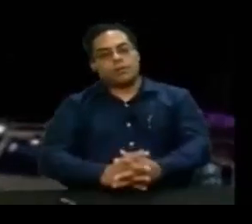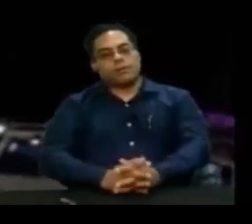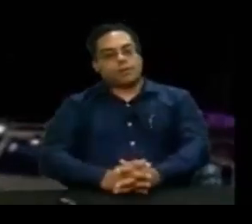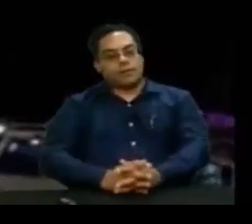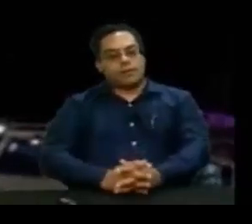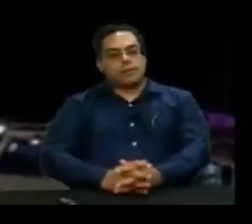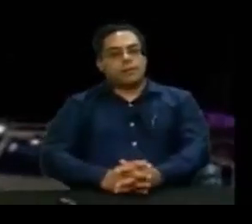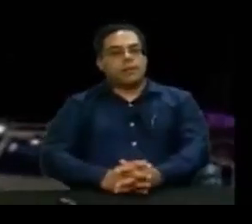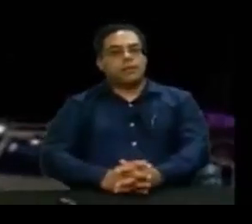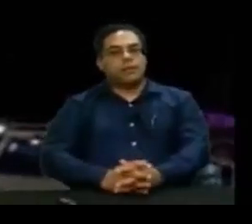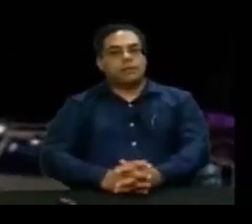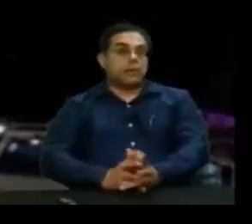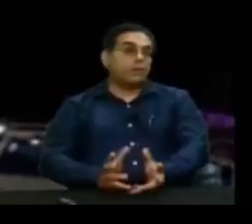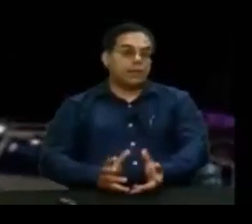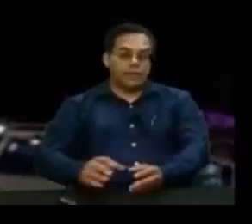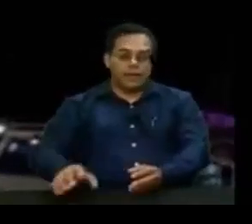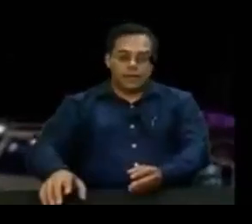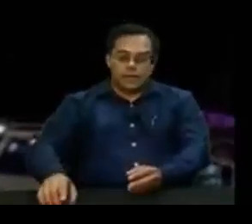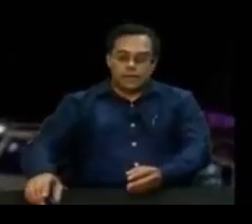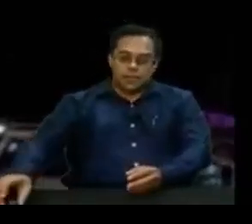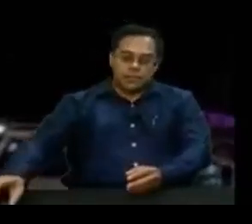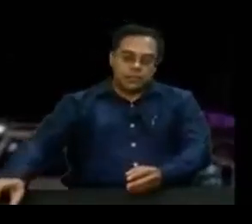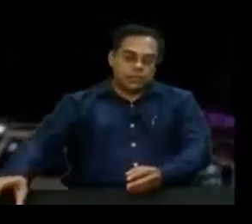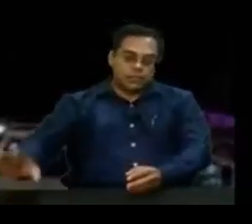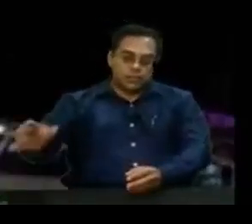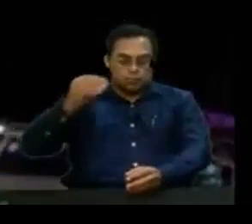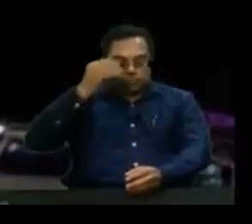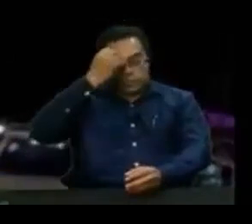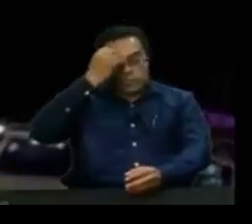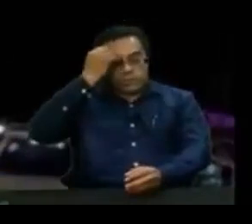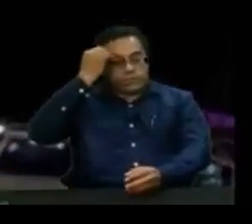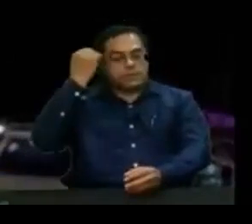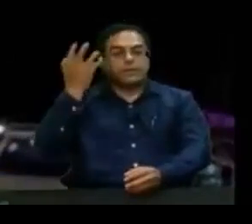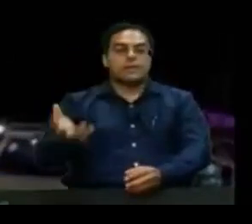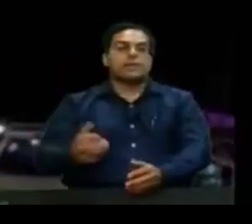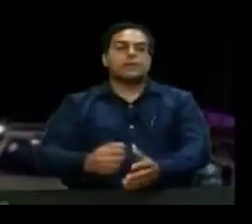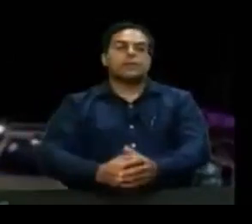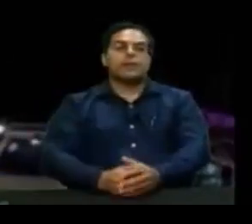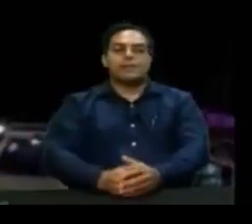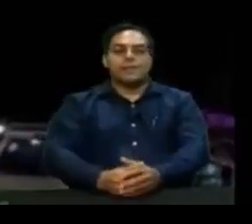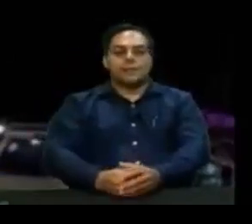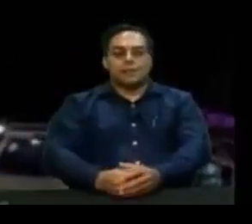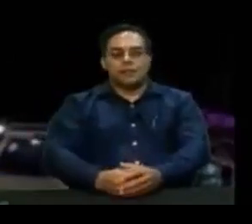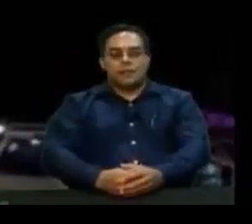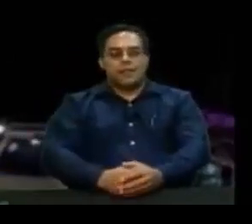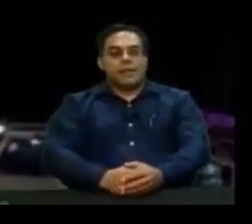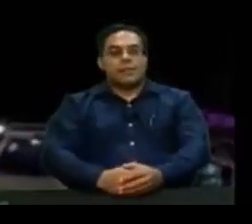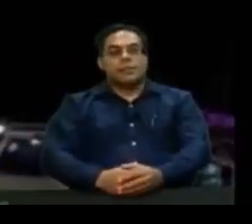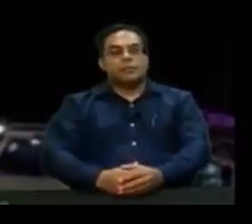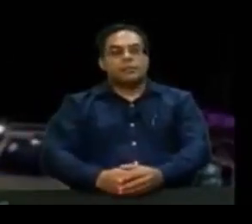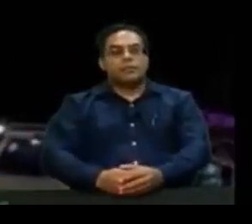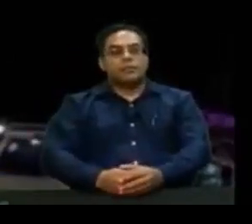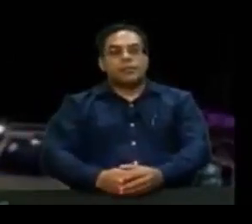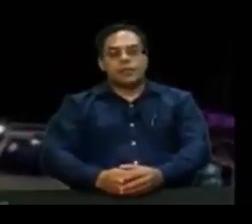tiempo acerca del manejo del trauma en general. Y hay un libro, bueno, hubo un doctor en 1976 que tuvo un accidente de